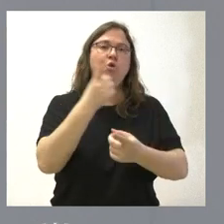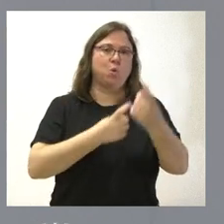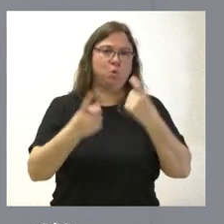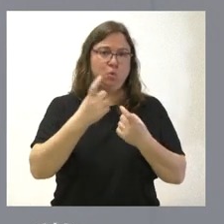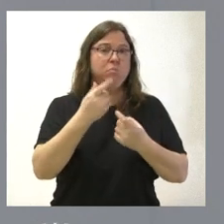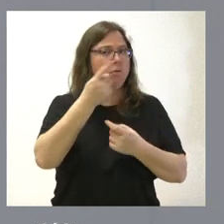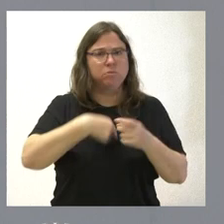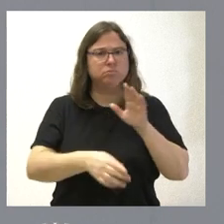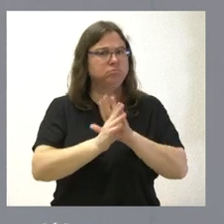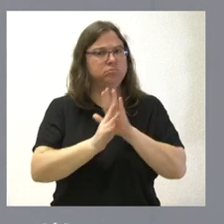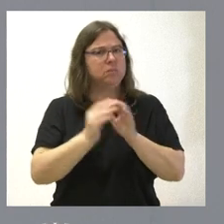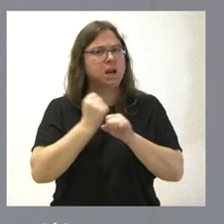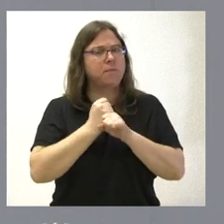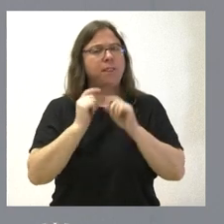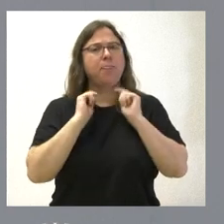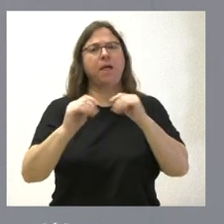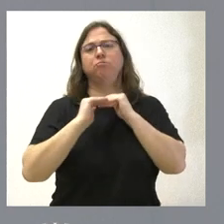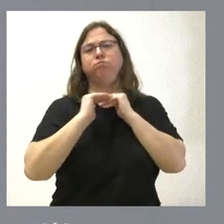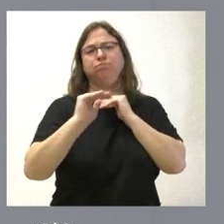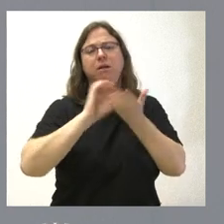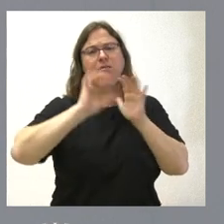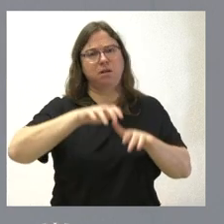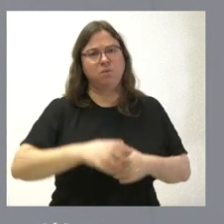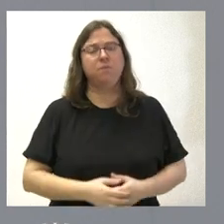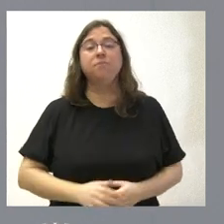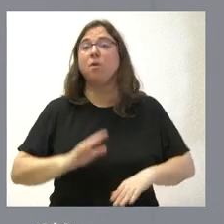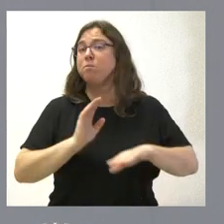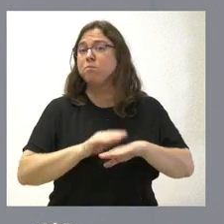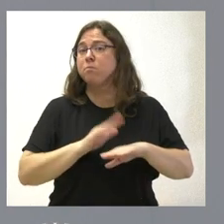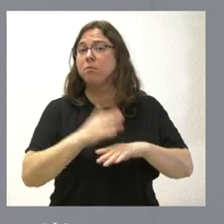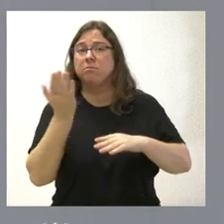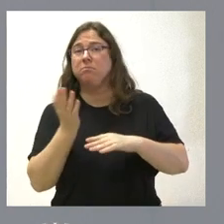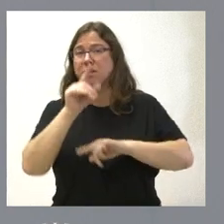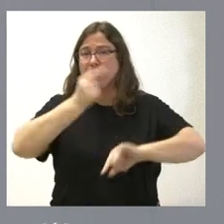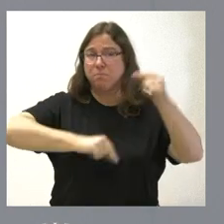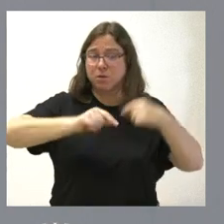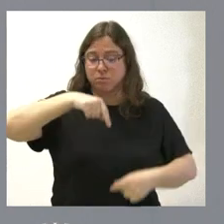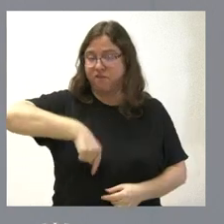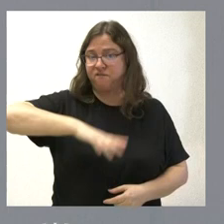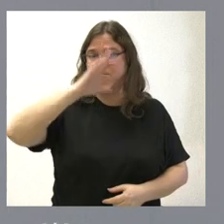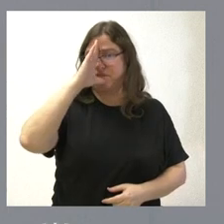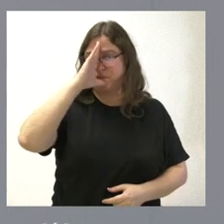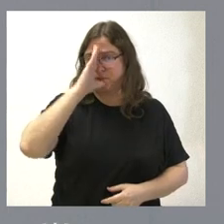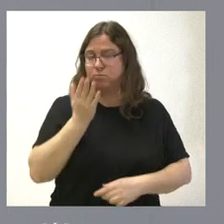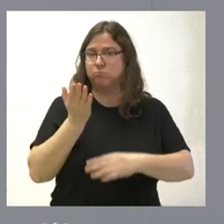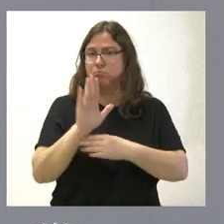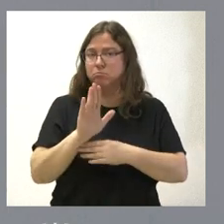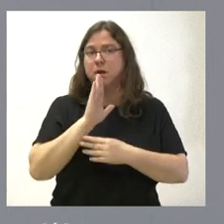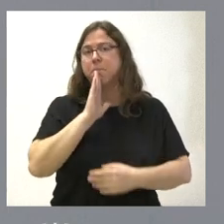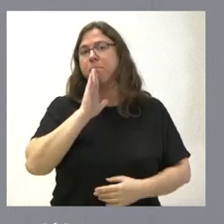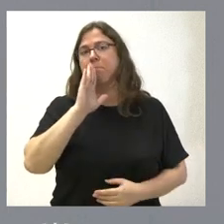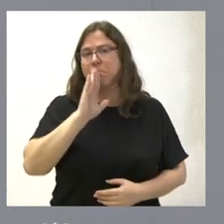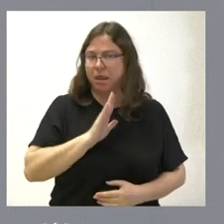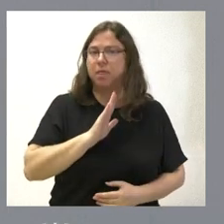Seguiremos trabajando para dar estabilidad a Castilla y león porque presentar el presupuesto en este mes de febrero nos parece que también